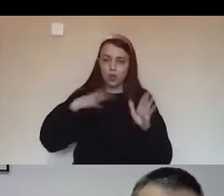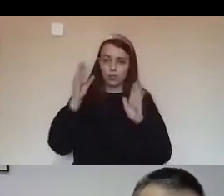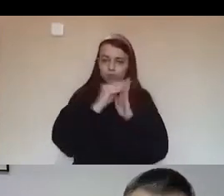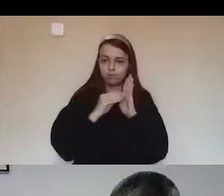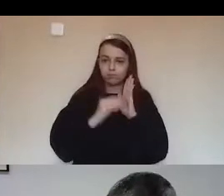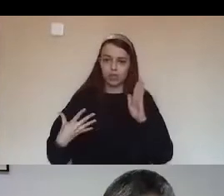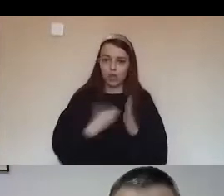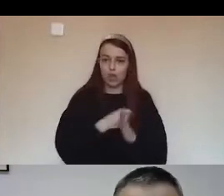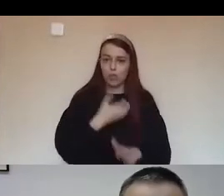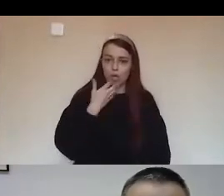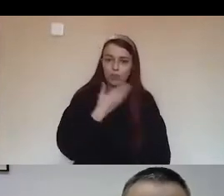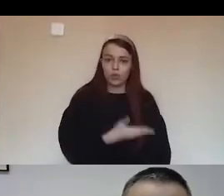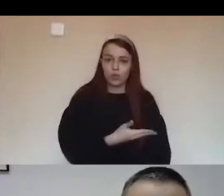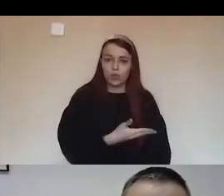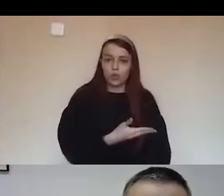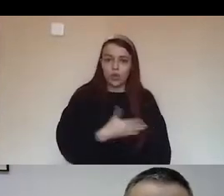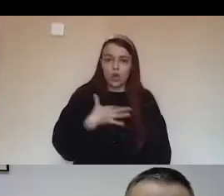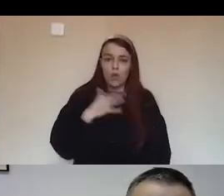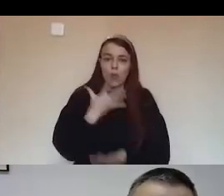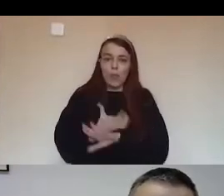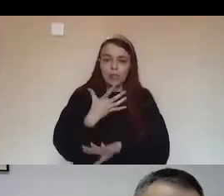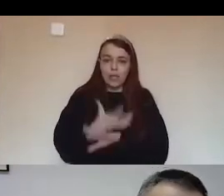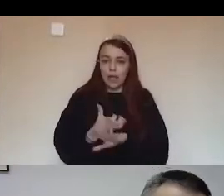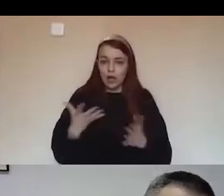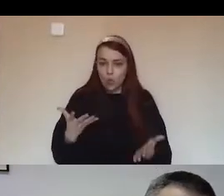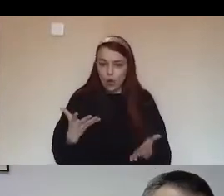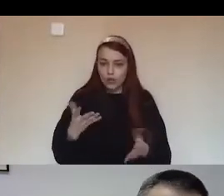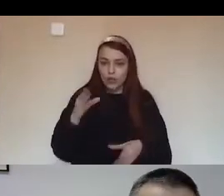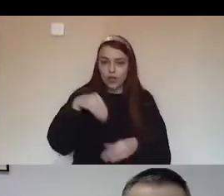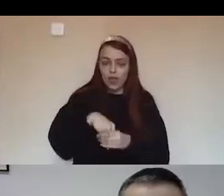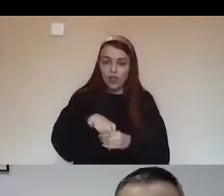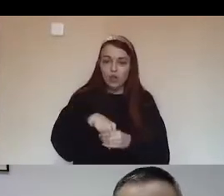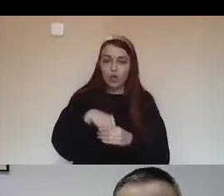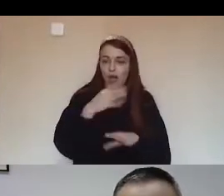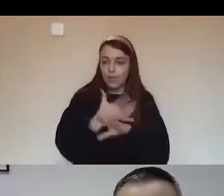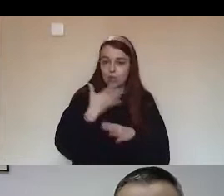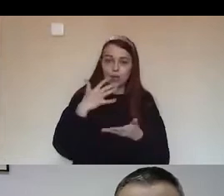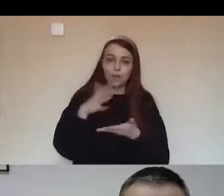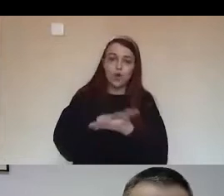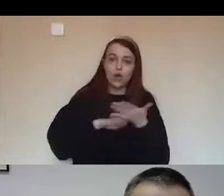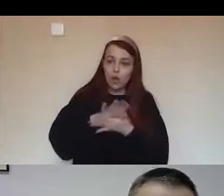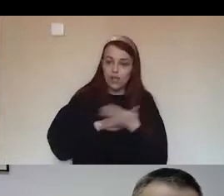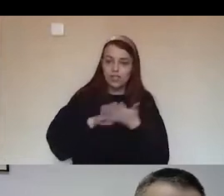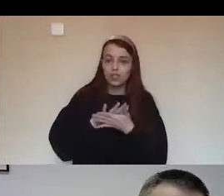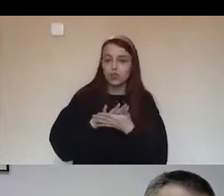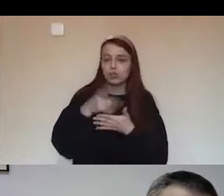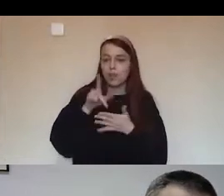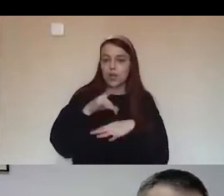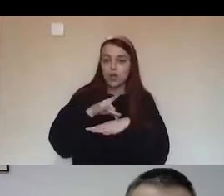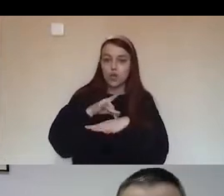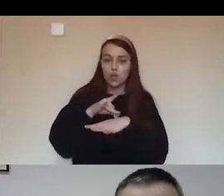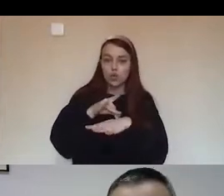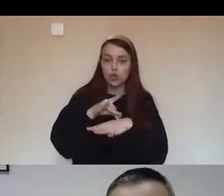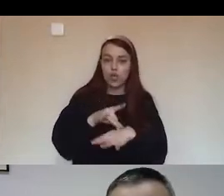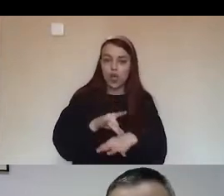aquí se ve, por ejemplo, todo lo que se puede descargar en esta aplicación, desde lengua de signos hasta pues, las rutas más